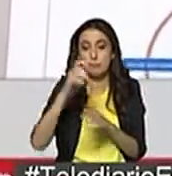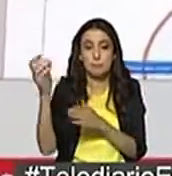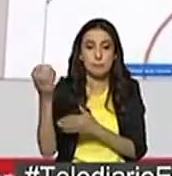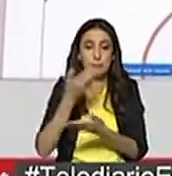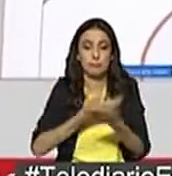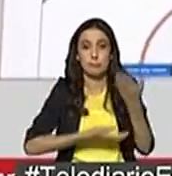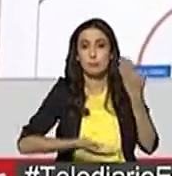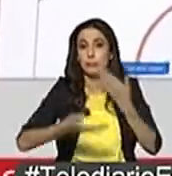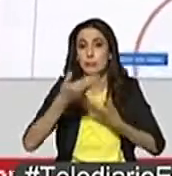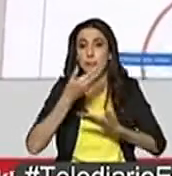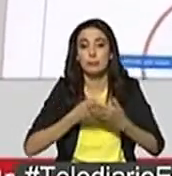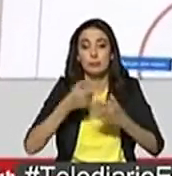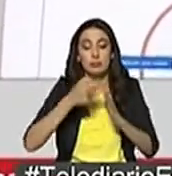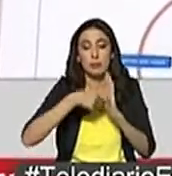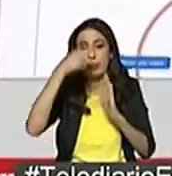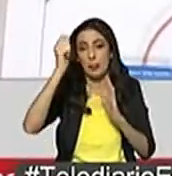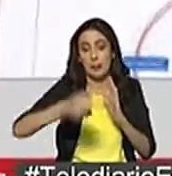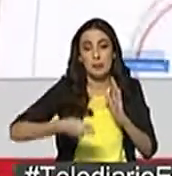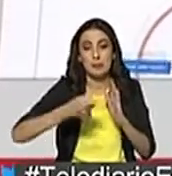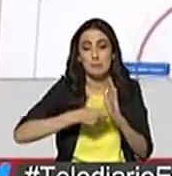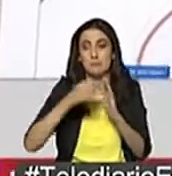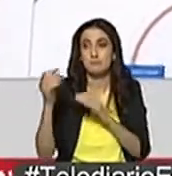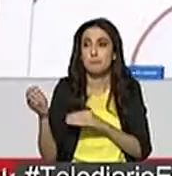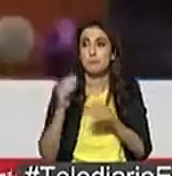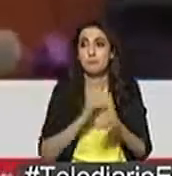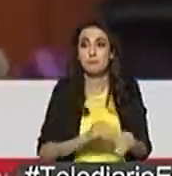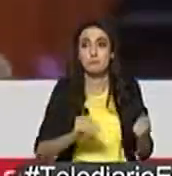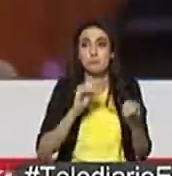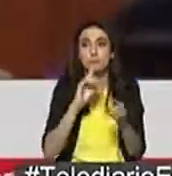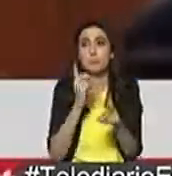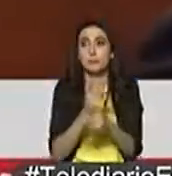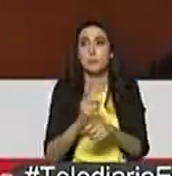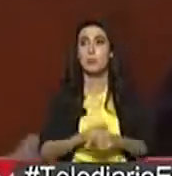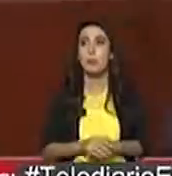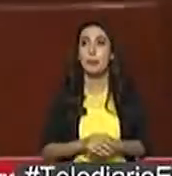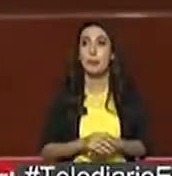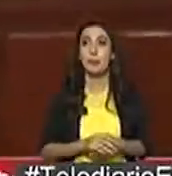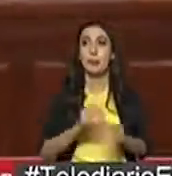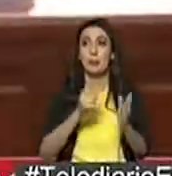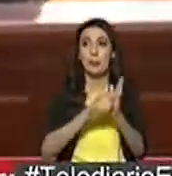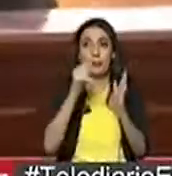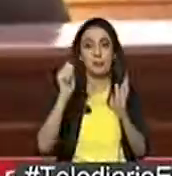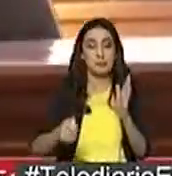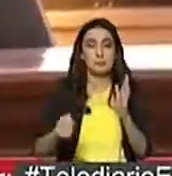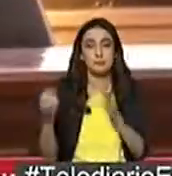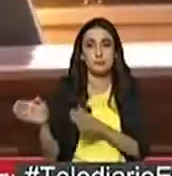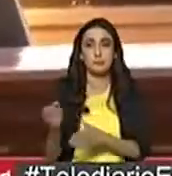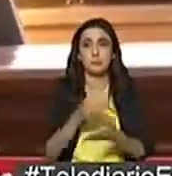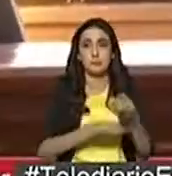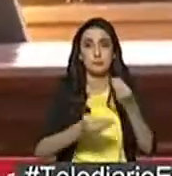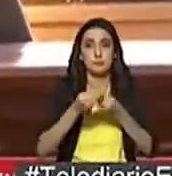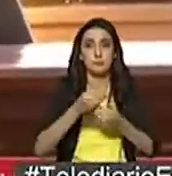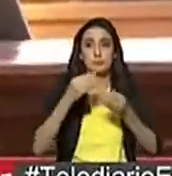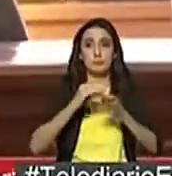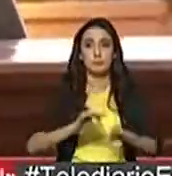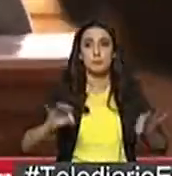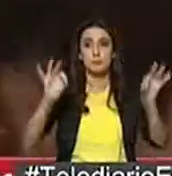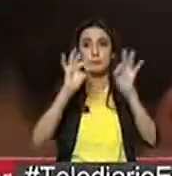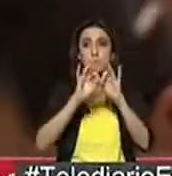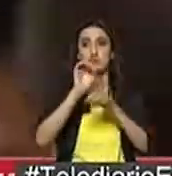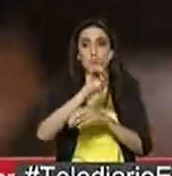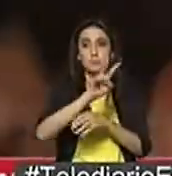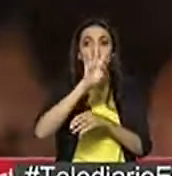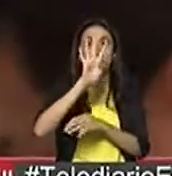en la fase de juicio determinar esta realidad. El procurador además pidió a la jueza Daniela Camacho llamar a juicio a las